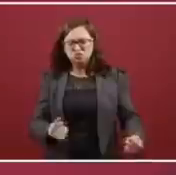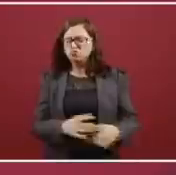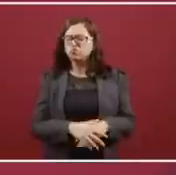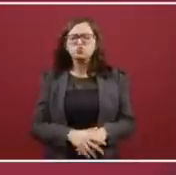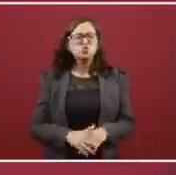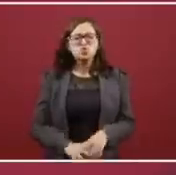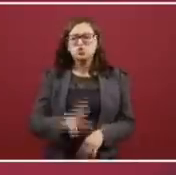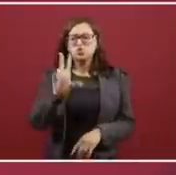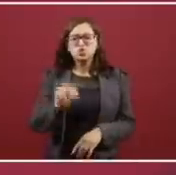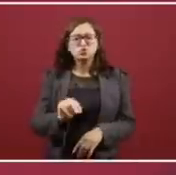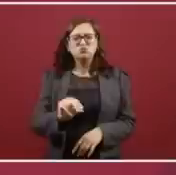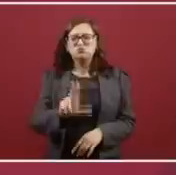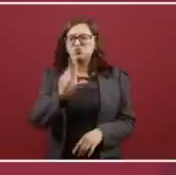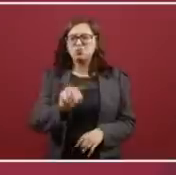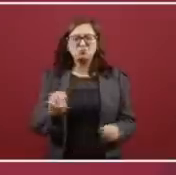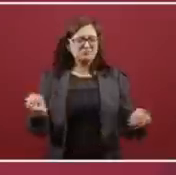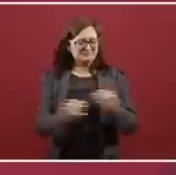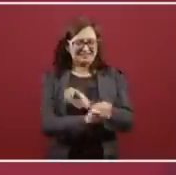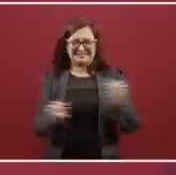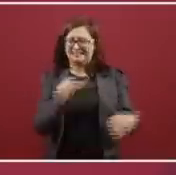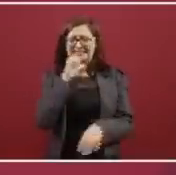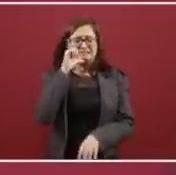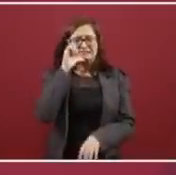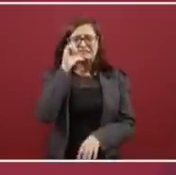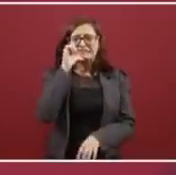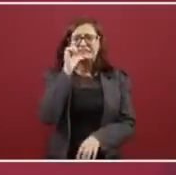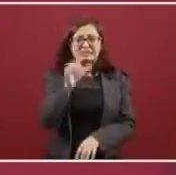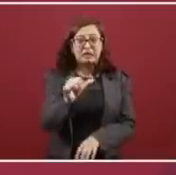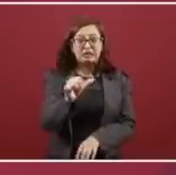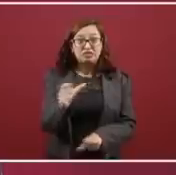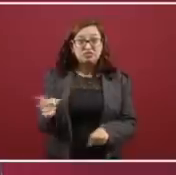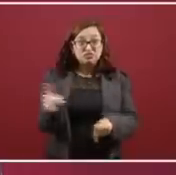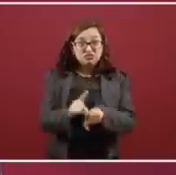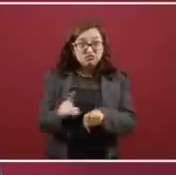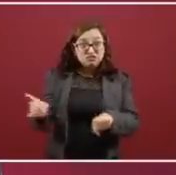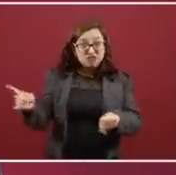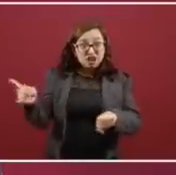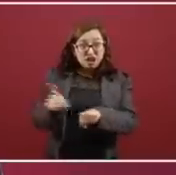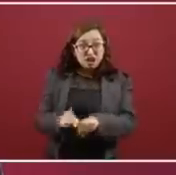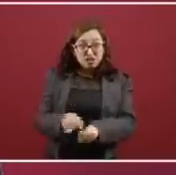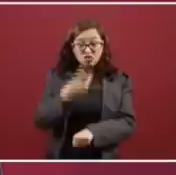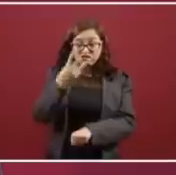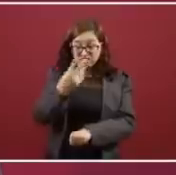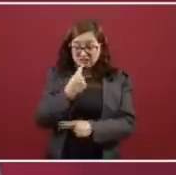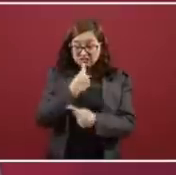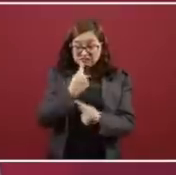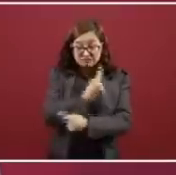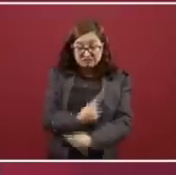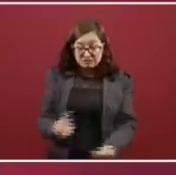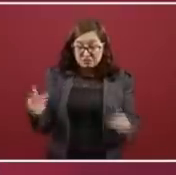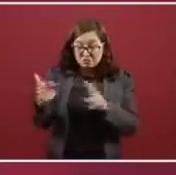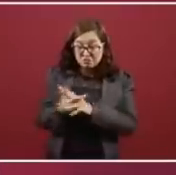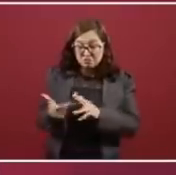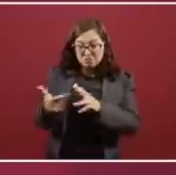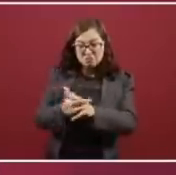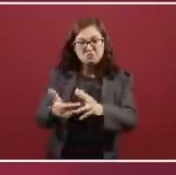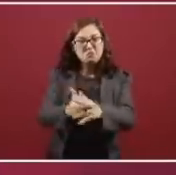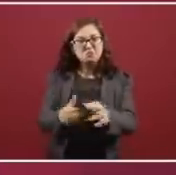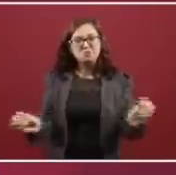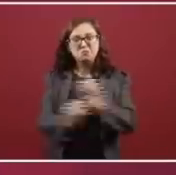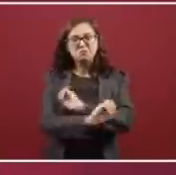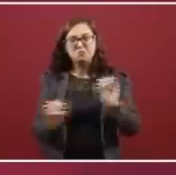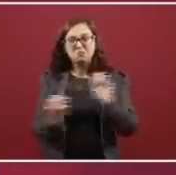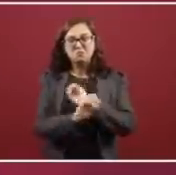no tenemos ese dato o sea de tres niños y asesinados diariamente no